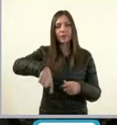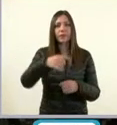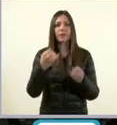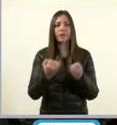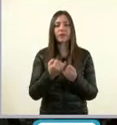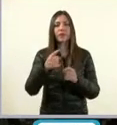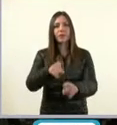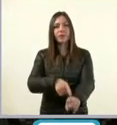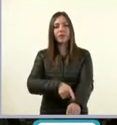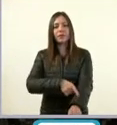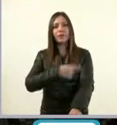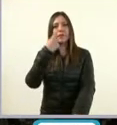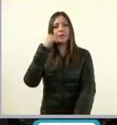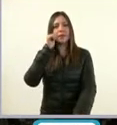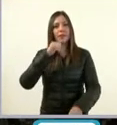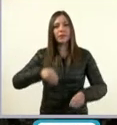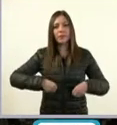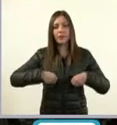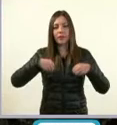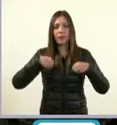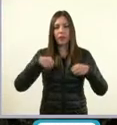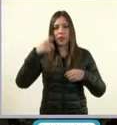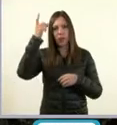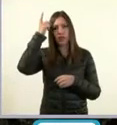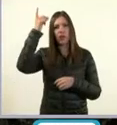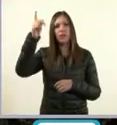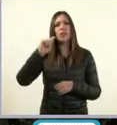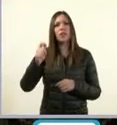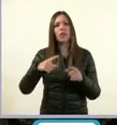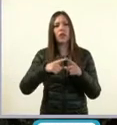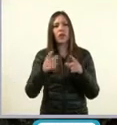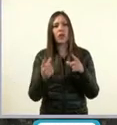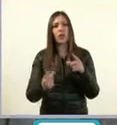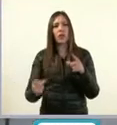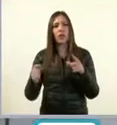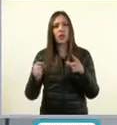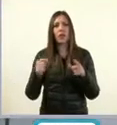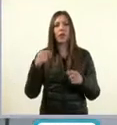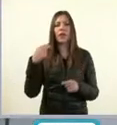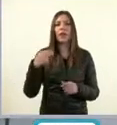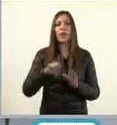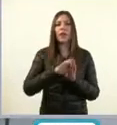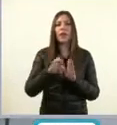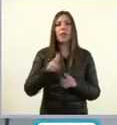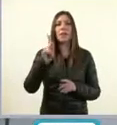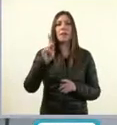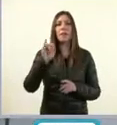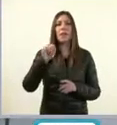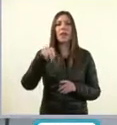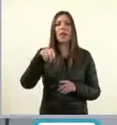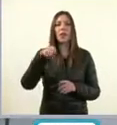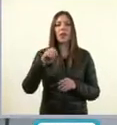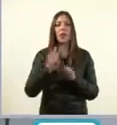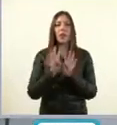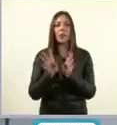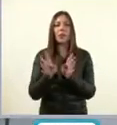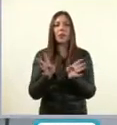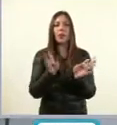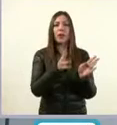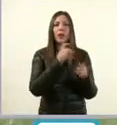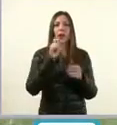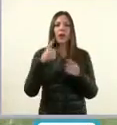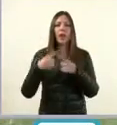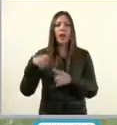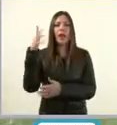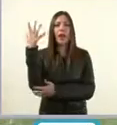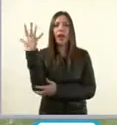la eternidad de Dios. ¿Qué son hojas perennifolias? Son las hojas de por ejemplo, pino Ah, ya. y Sí, de sí. todos